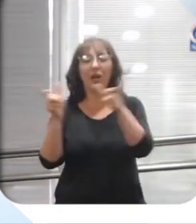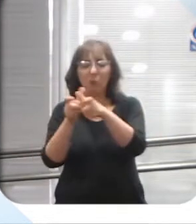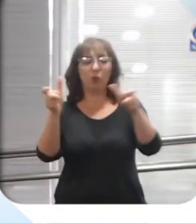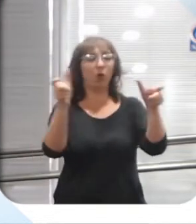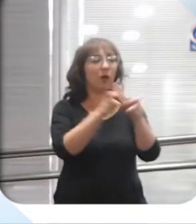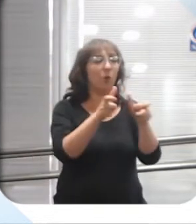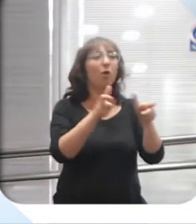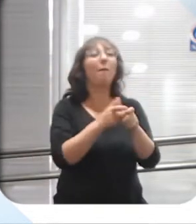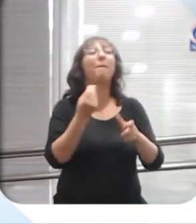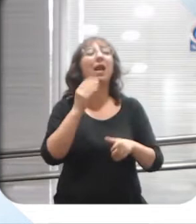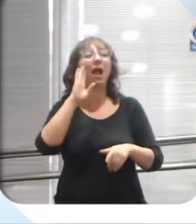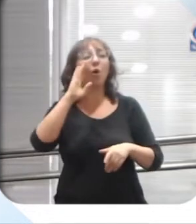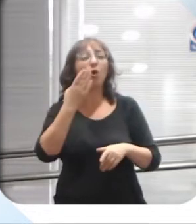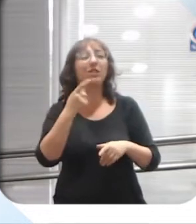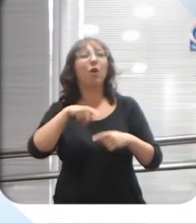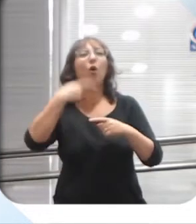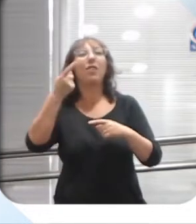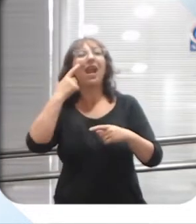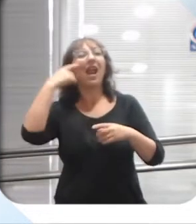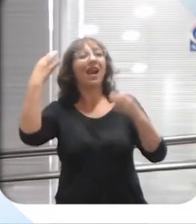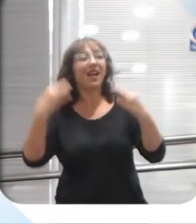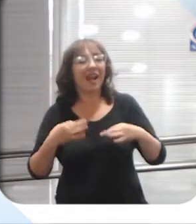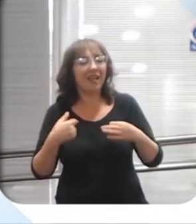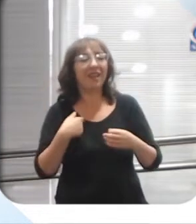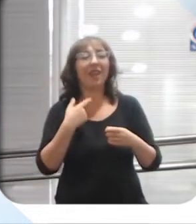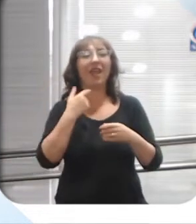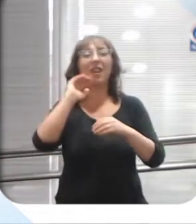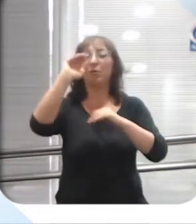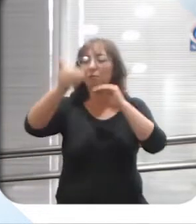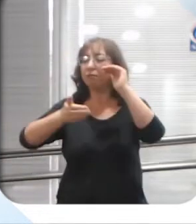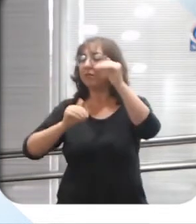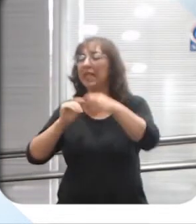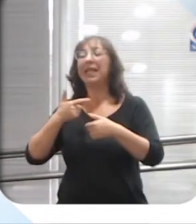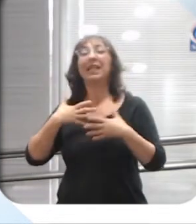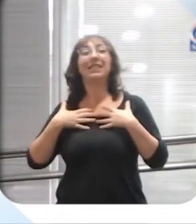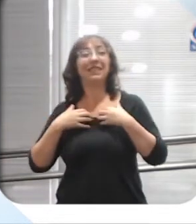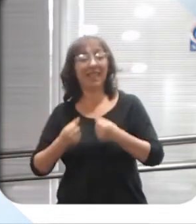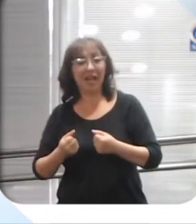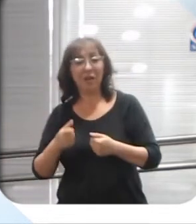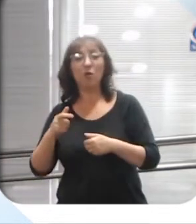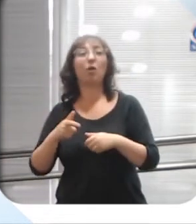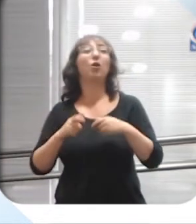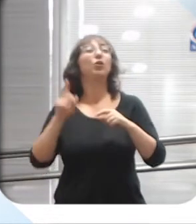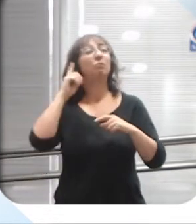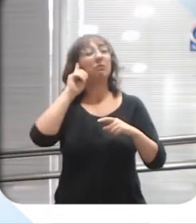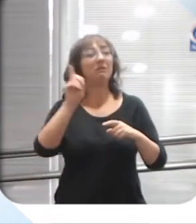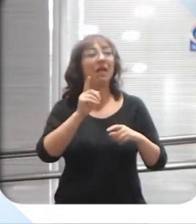también conocer otras realidades. Nosotros sabíamos del área de salud, pero no sabíamos del área de